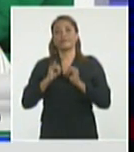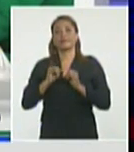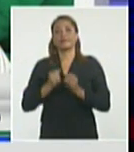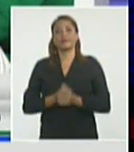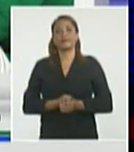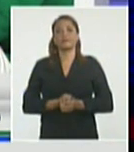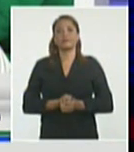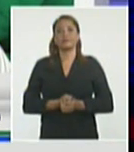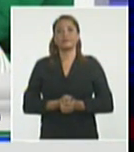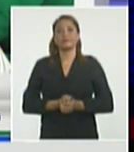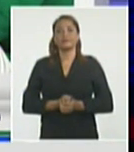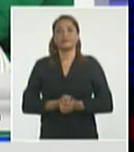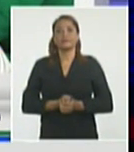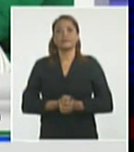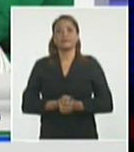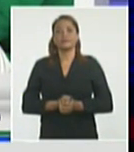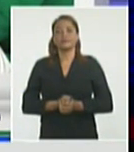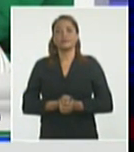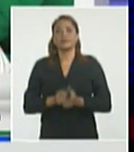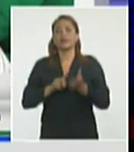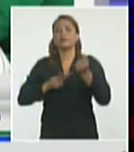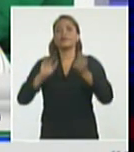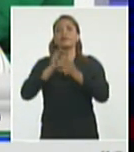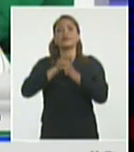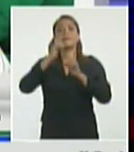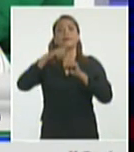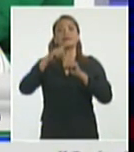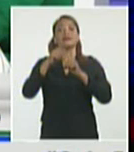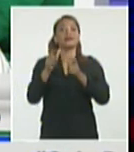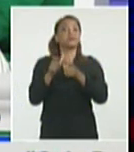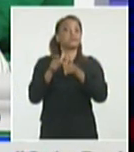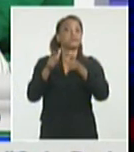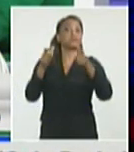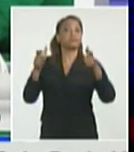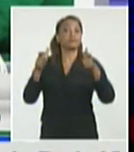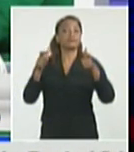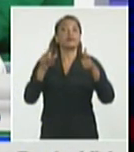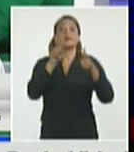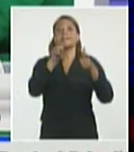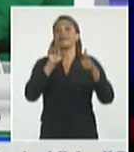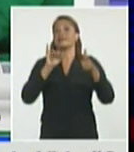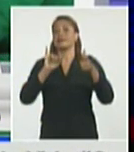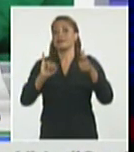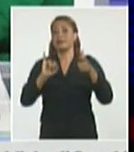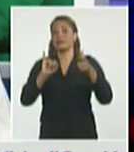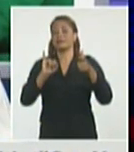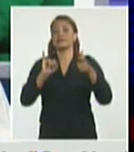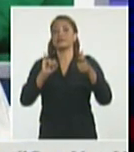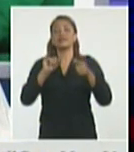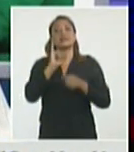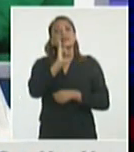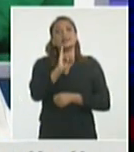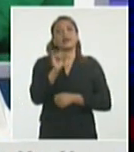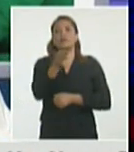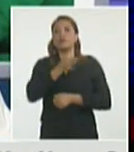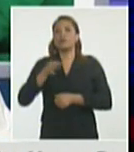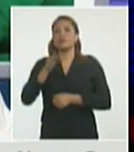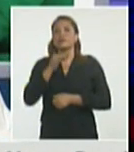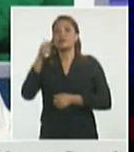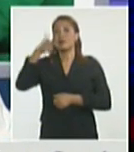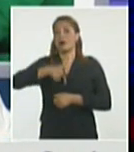COVID-19, de la provincia de Matanzas el mayor número, 26 personas, 6 del municipio de Jagüey,